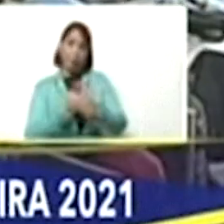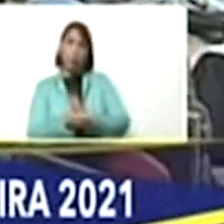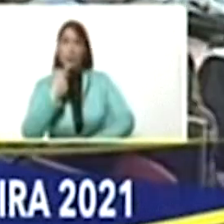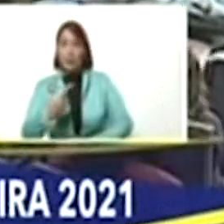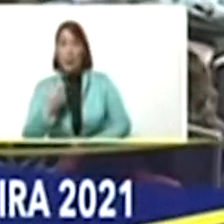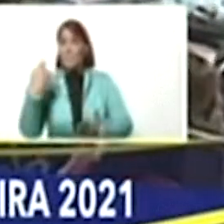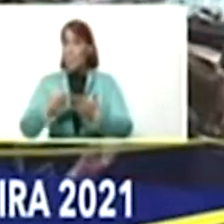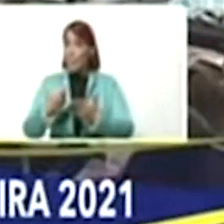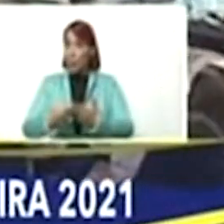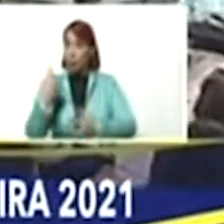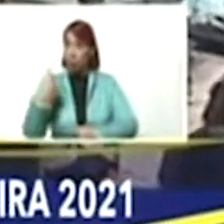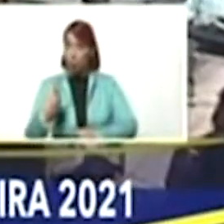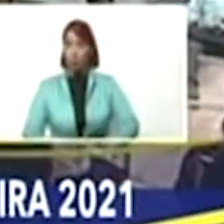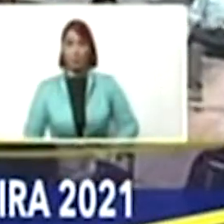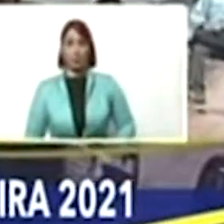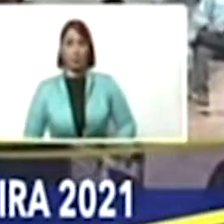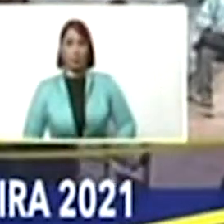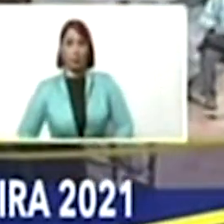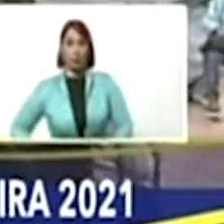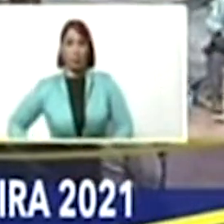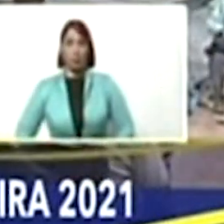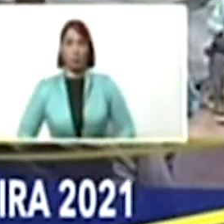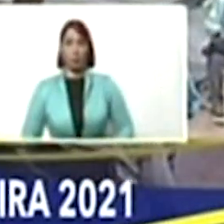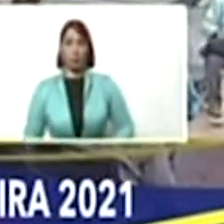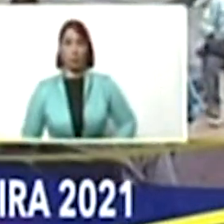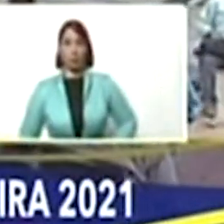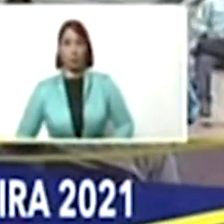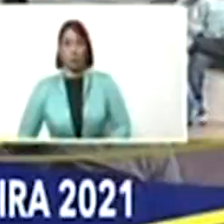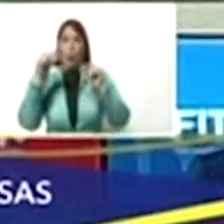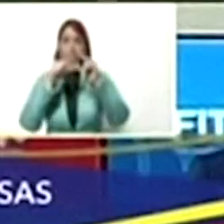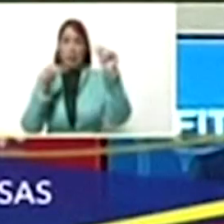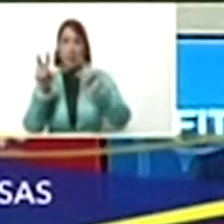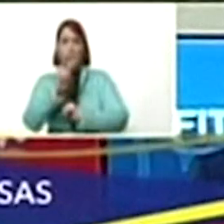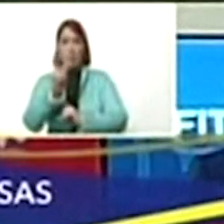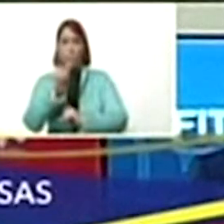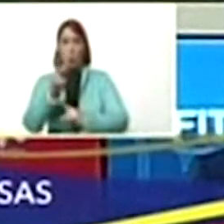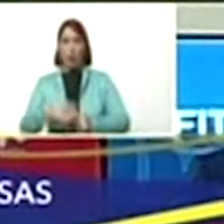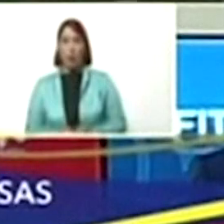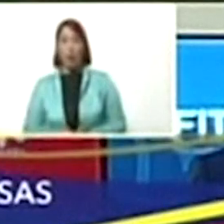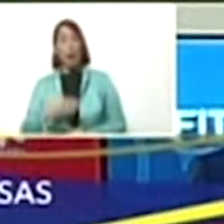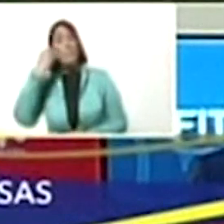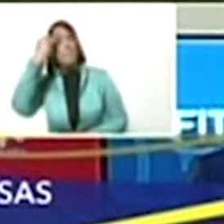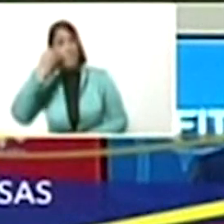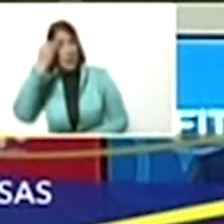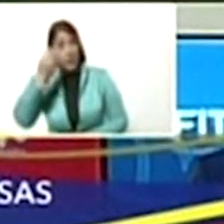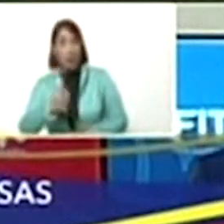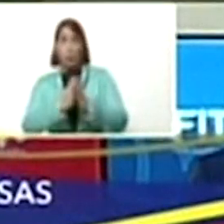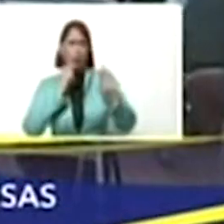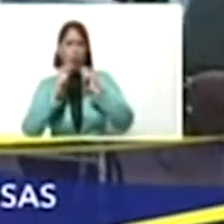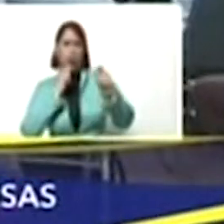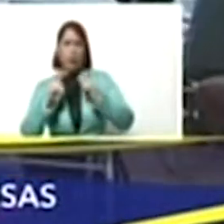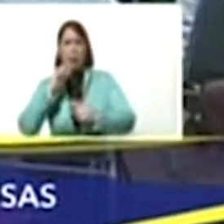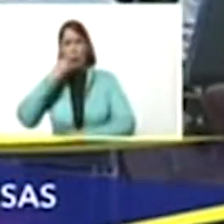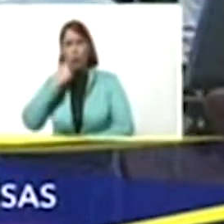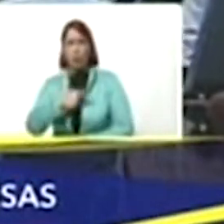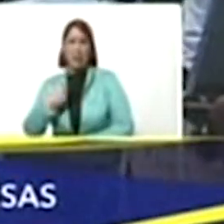inversionistas el presidente de venezuela nicolás maduro aseguró el jueves que recientemente recibió la visita